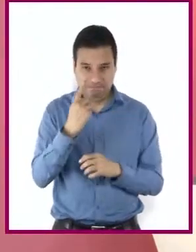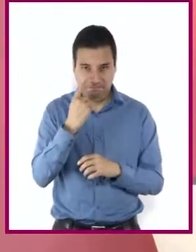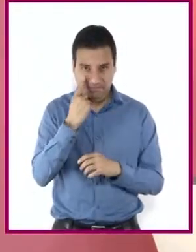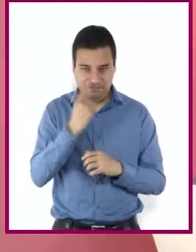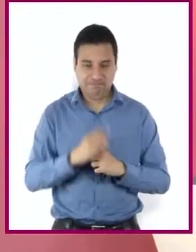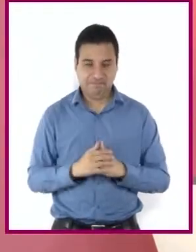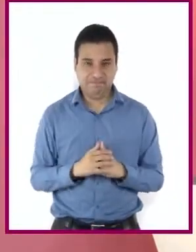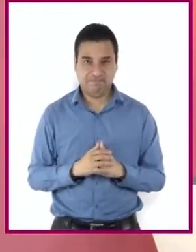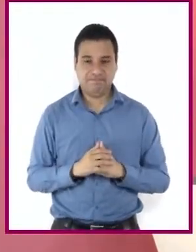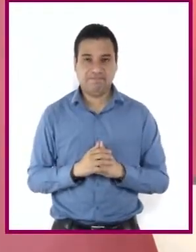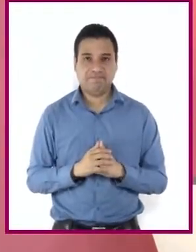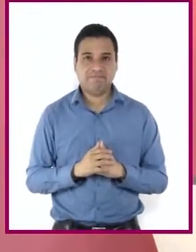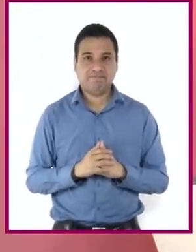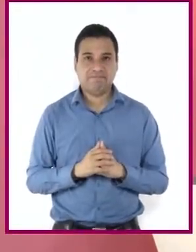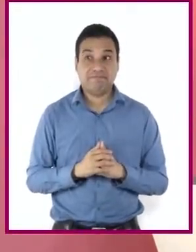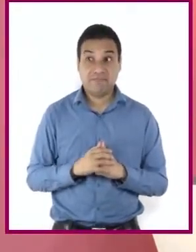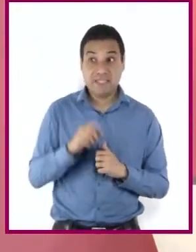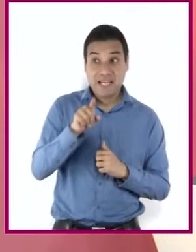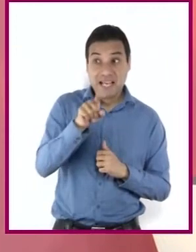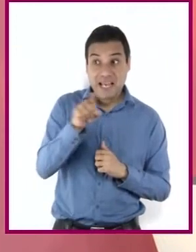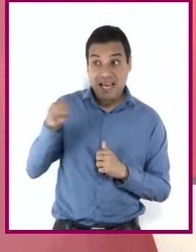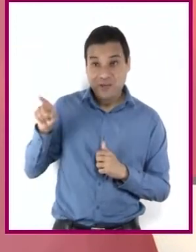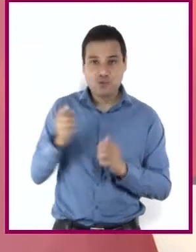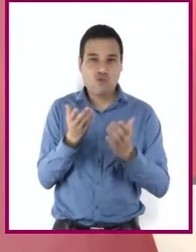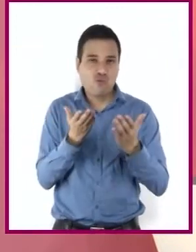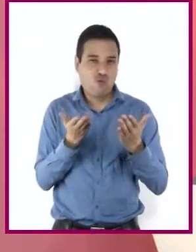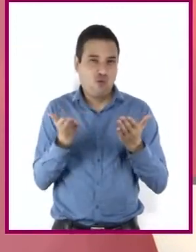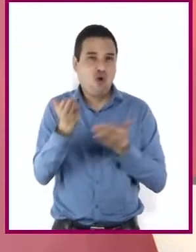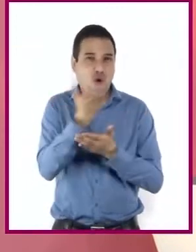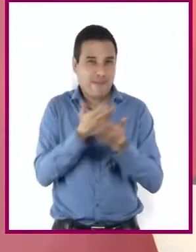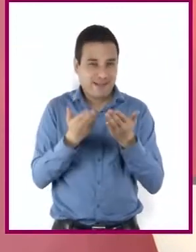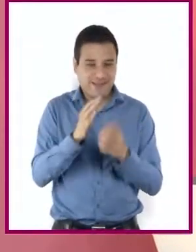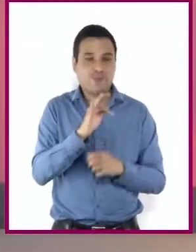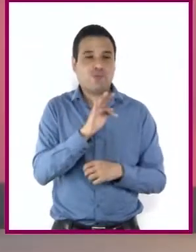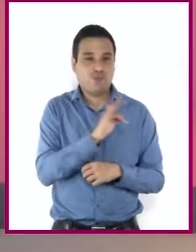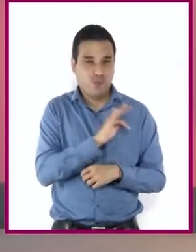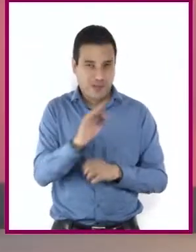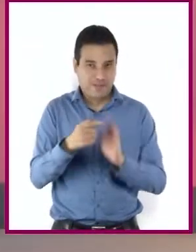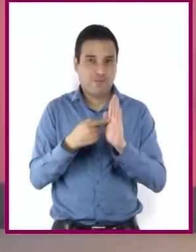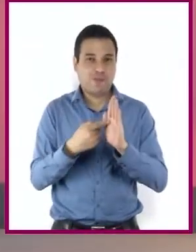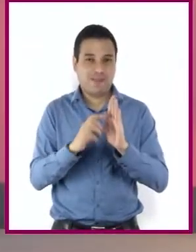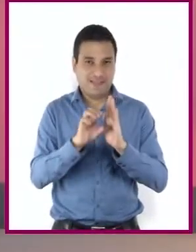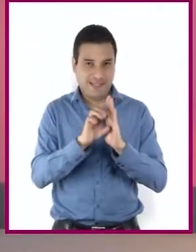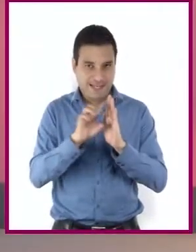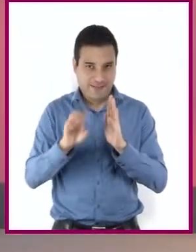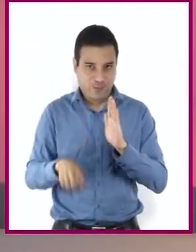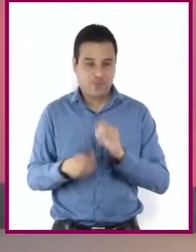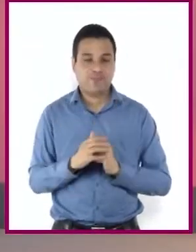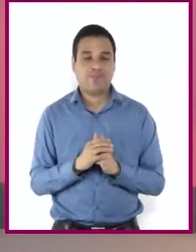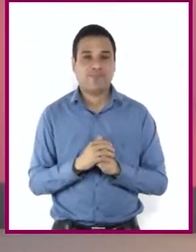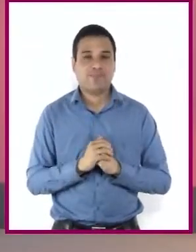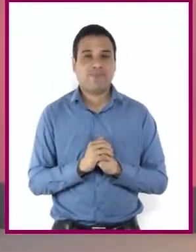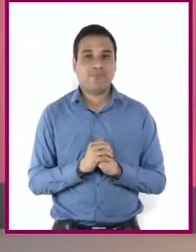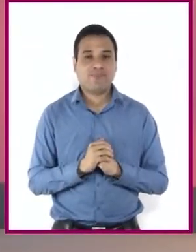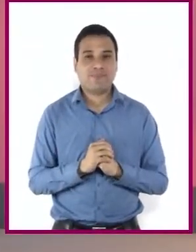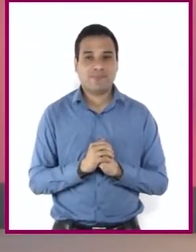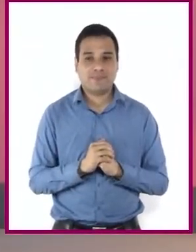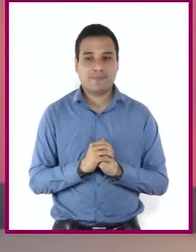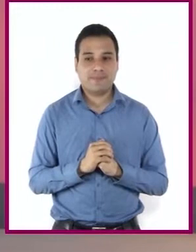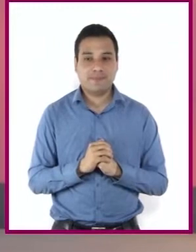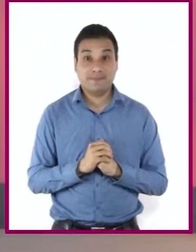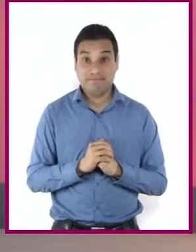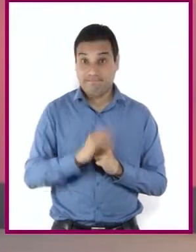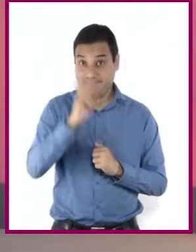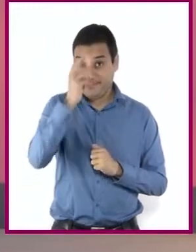aprendizaje esperado y que amablemente nos proporcionaron para mostrárselos como ejemplo. Si recuerdan, al inicio de